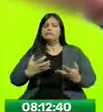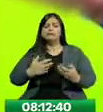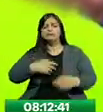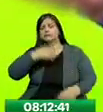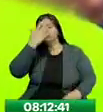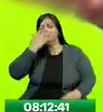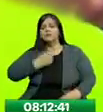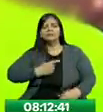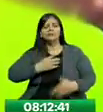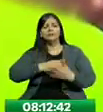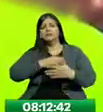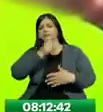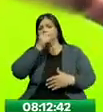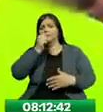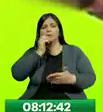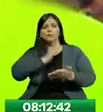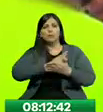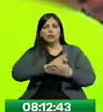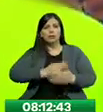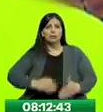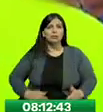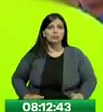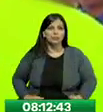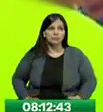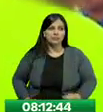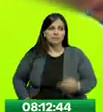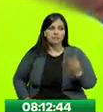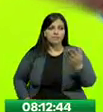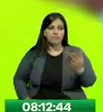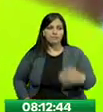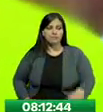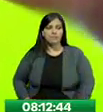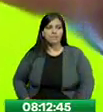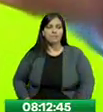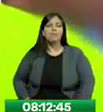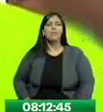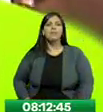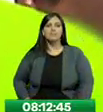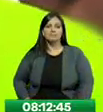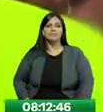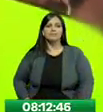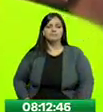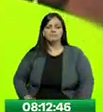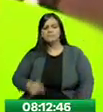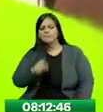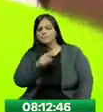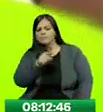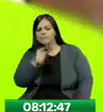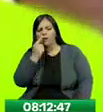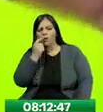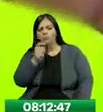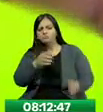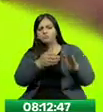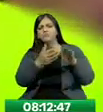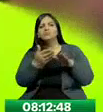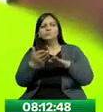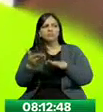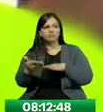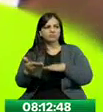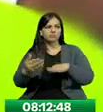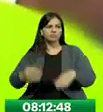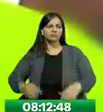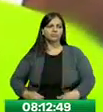una clínica. Se confirma además de que se encuentra sin signos vitales, como dije hace un momento, la persona que tiene